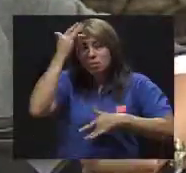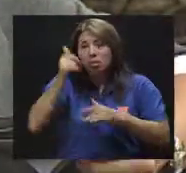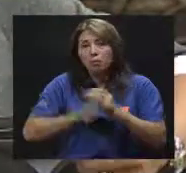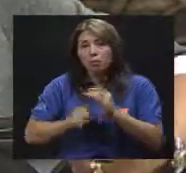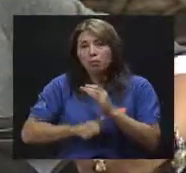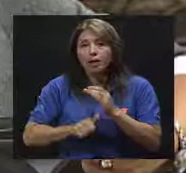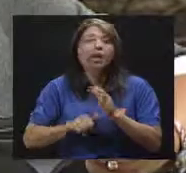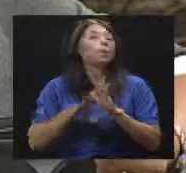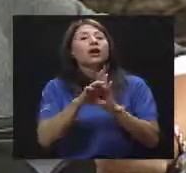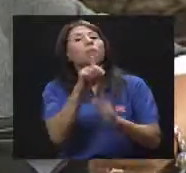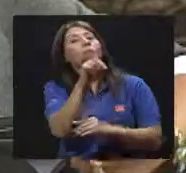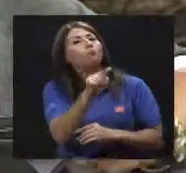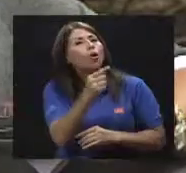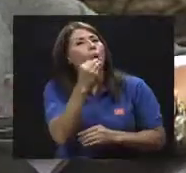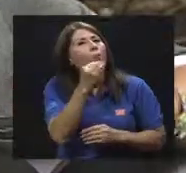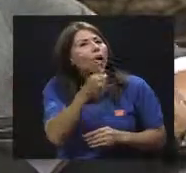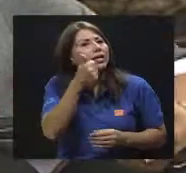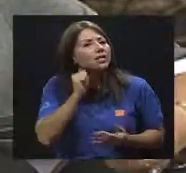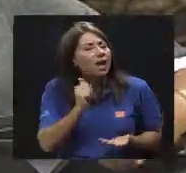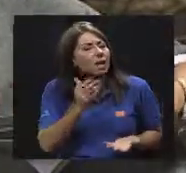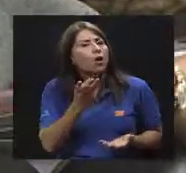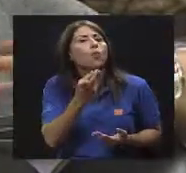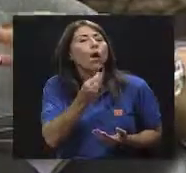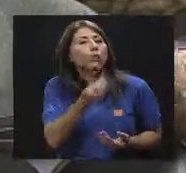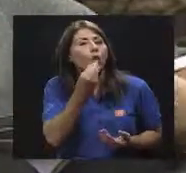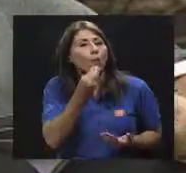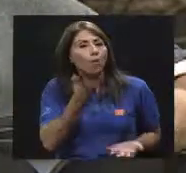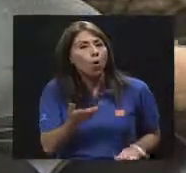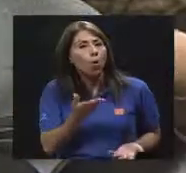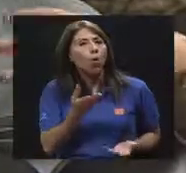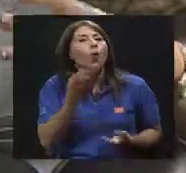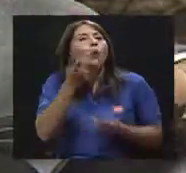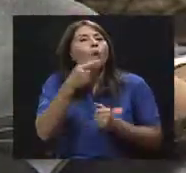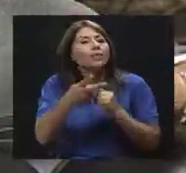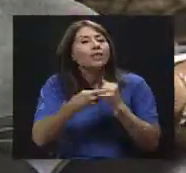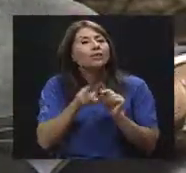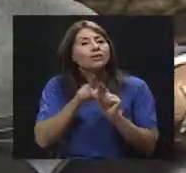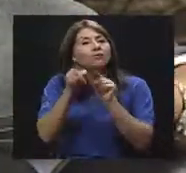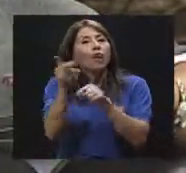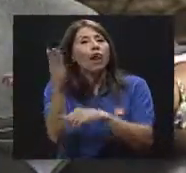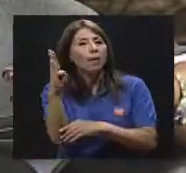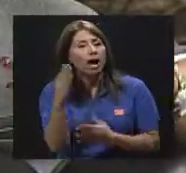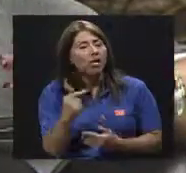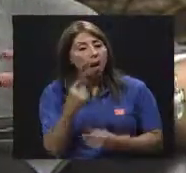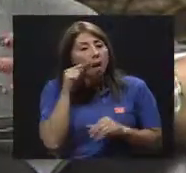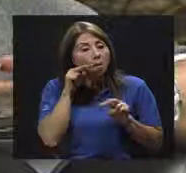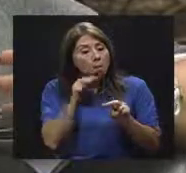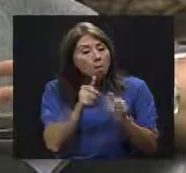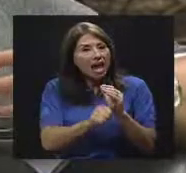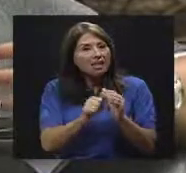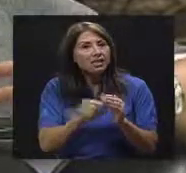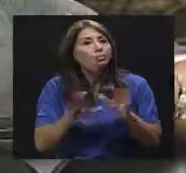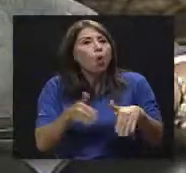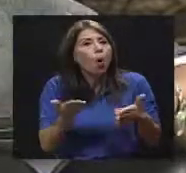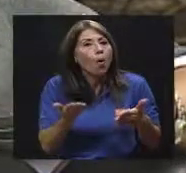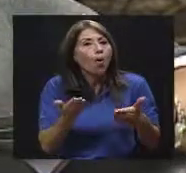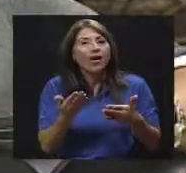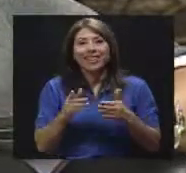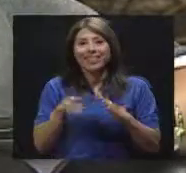comió ayer, dónde comió, hace cuánto fue al baño, cuántas veces fue, cómo eran las heces, ¿para qué? Para al final poder dar una